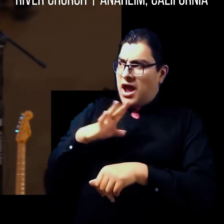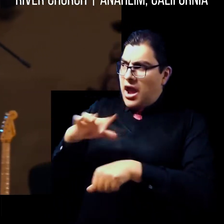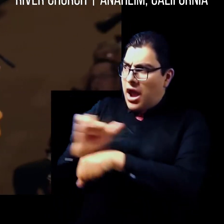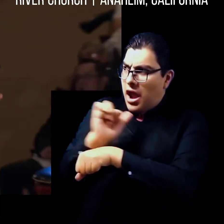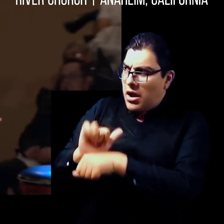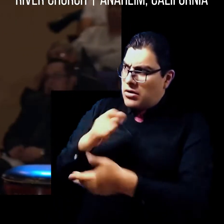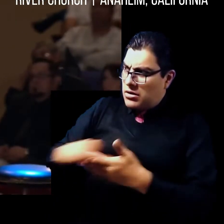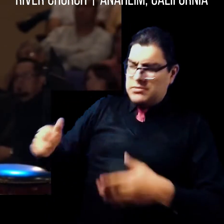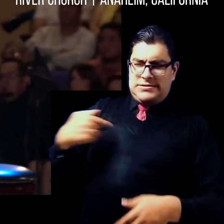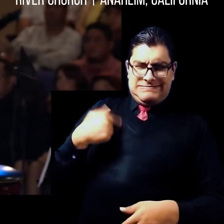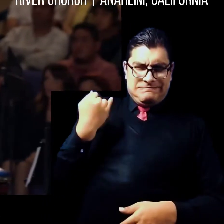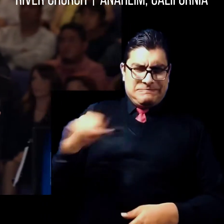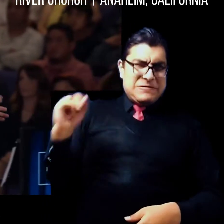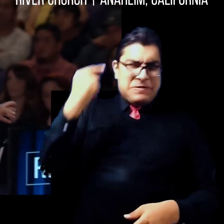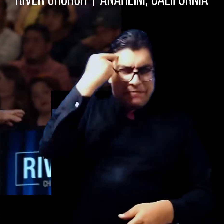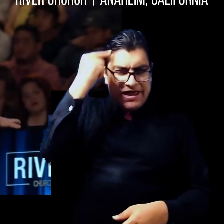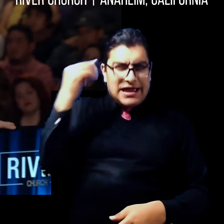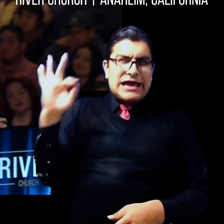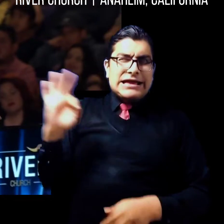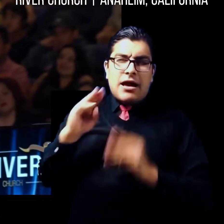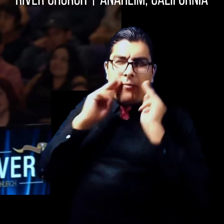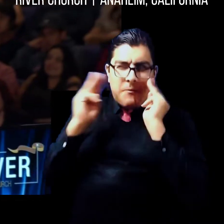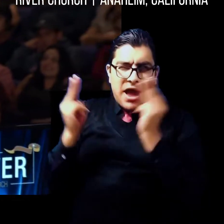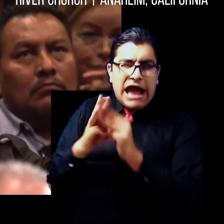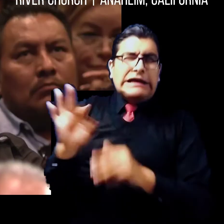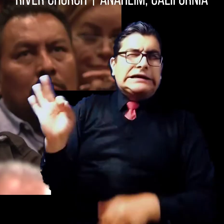auto y dice, qué sé yo, será narco.